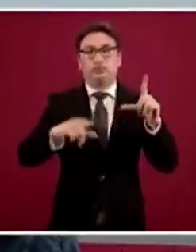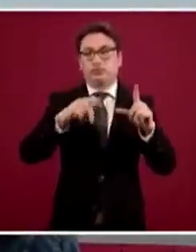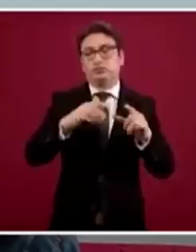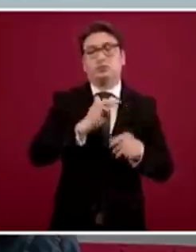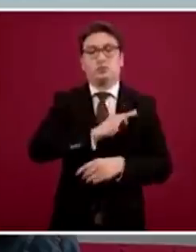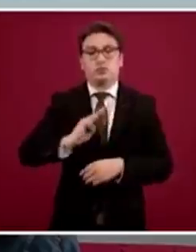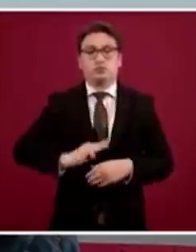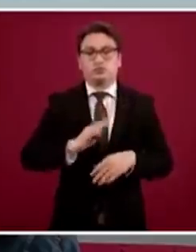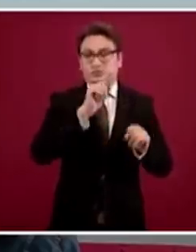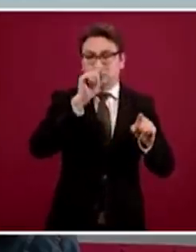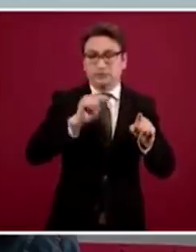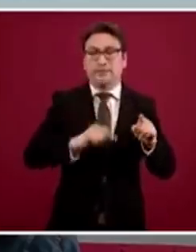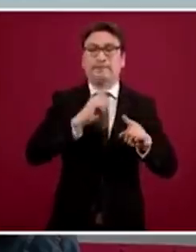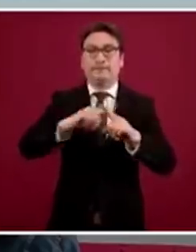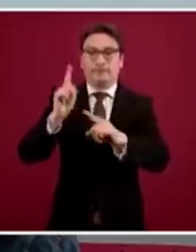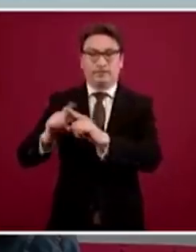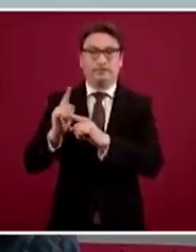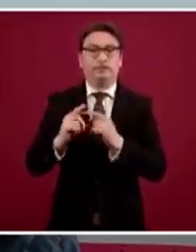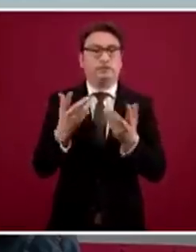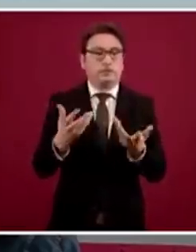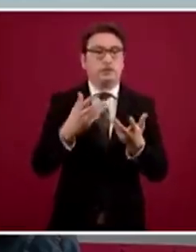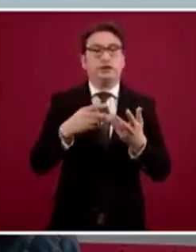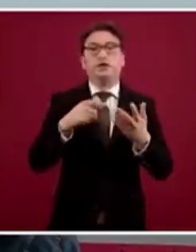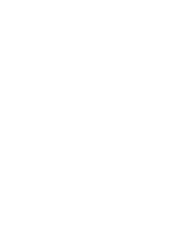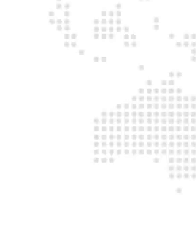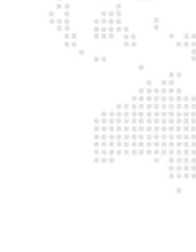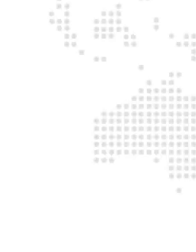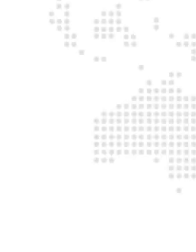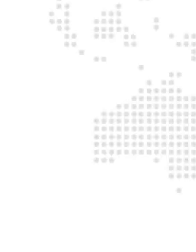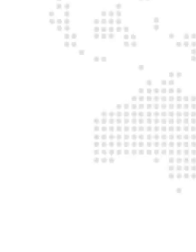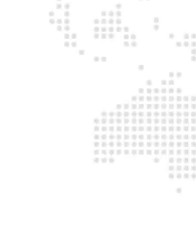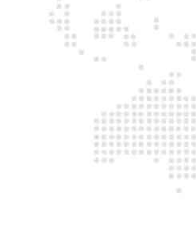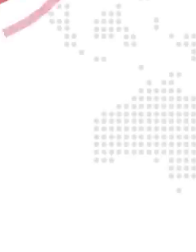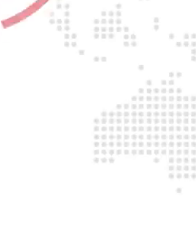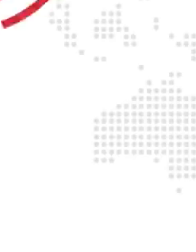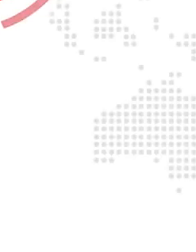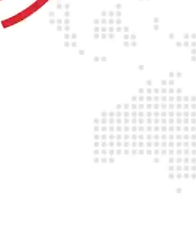para apreciar también la distribución en pequeños territorios